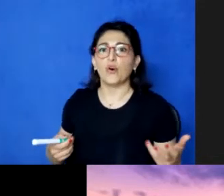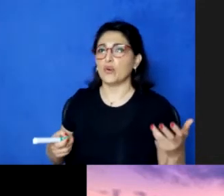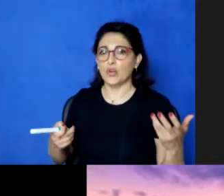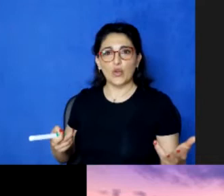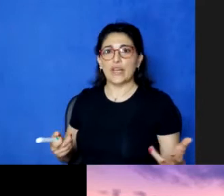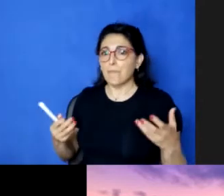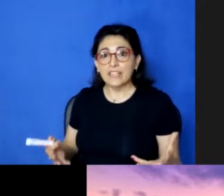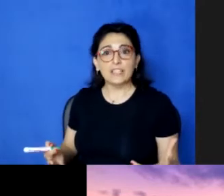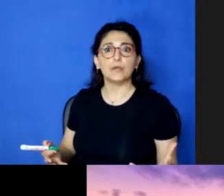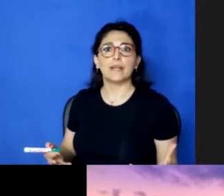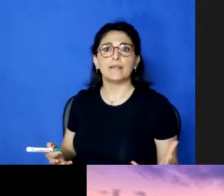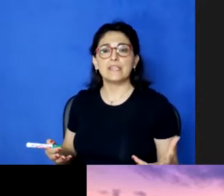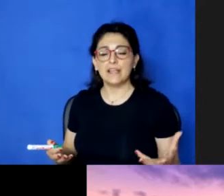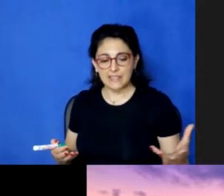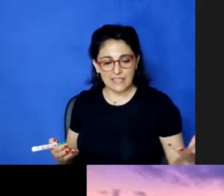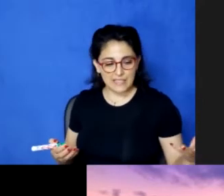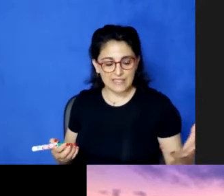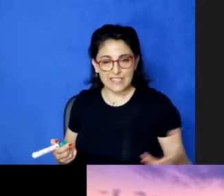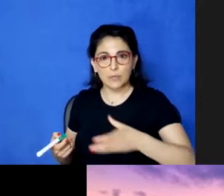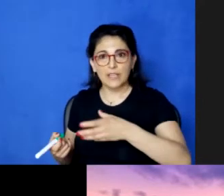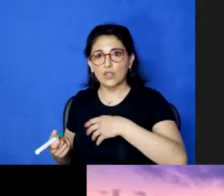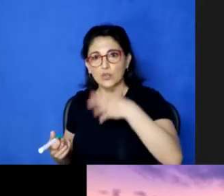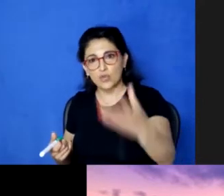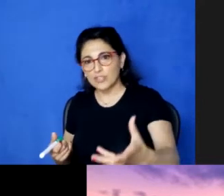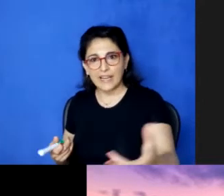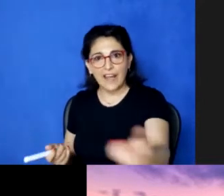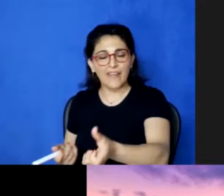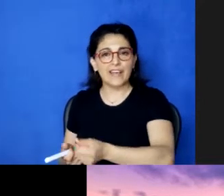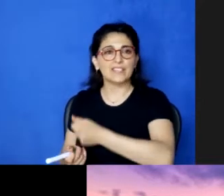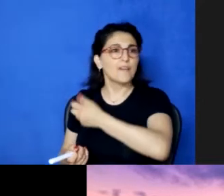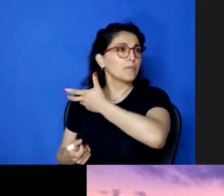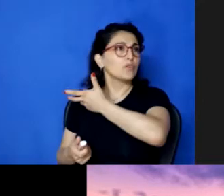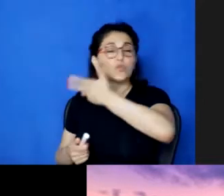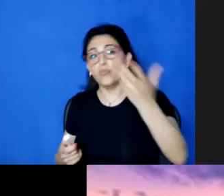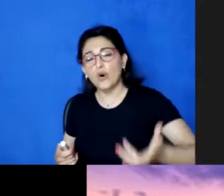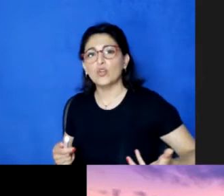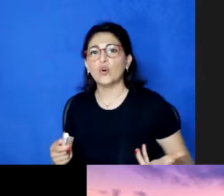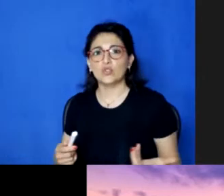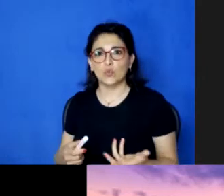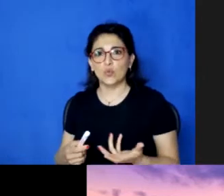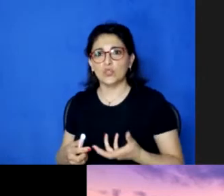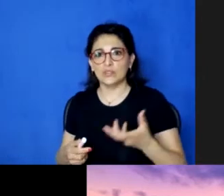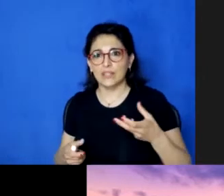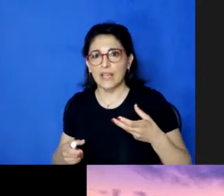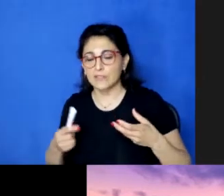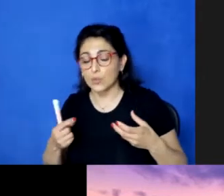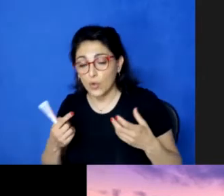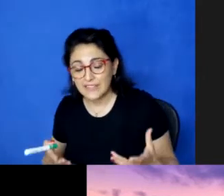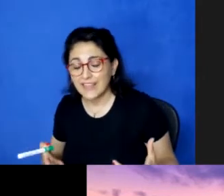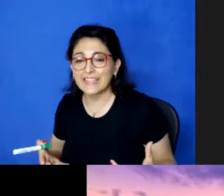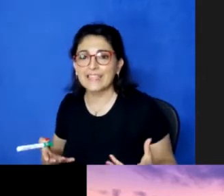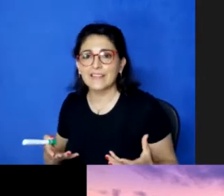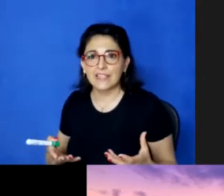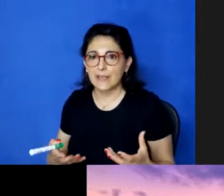Rodolfo Rodo era parte de Veo Maravillas, y sigo viendo sus notas cargadas, sus fotos, sus